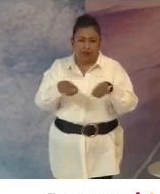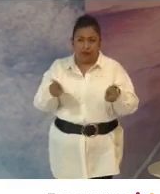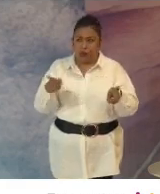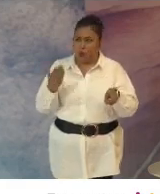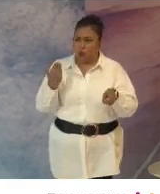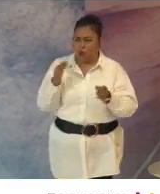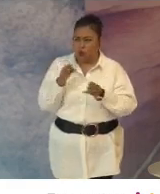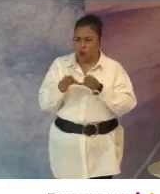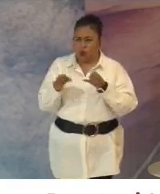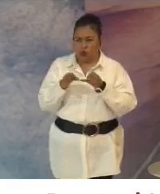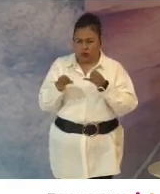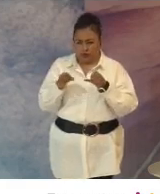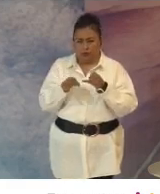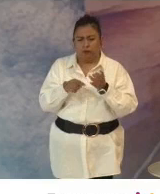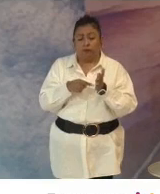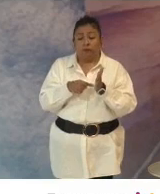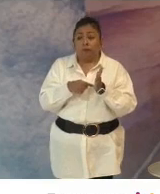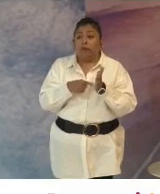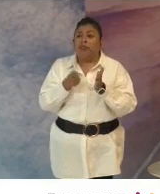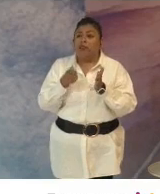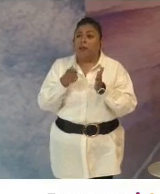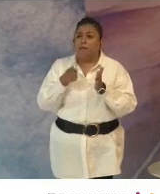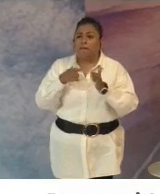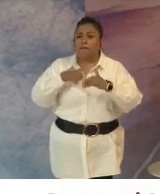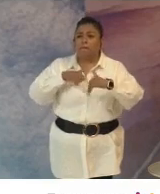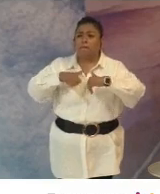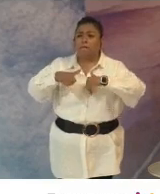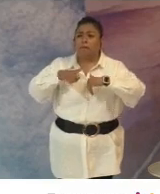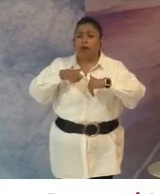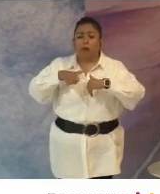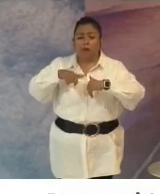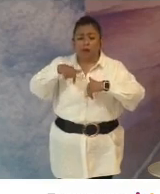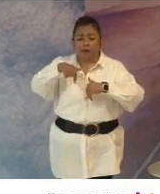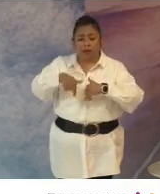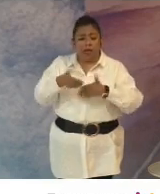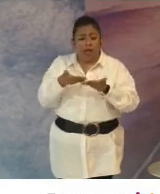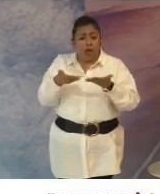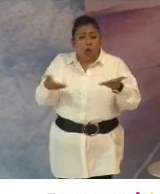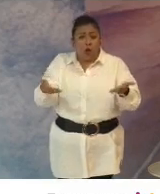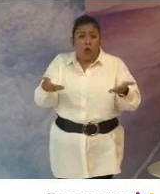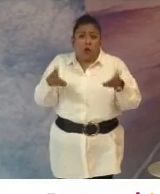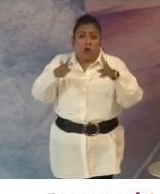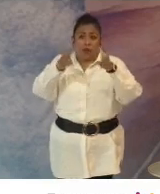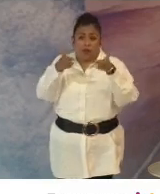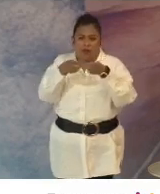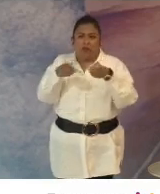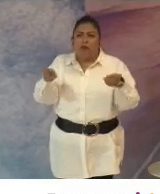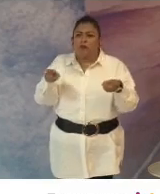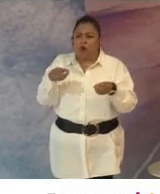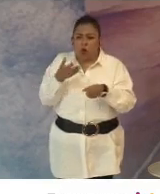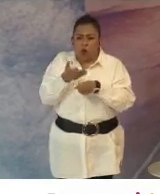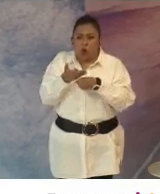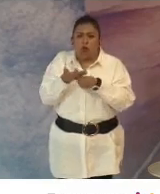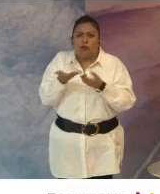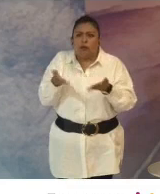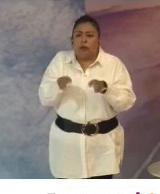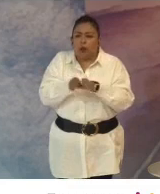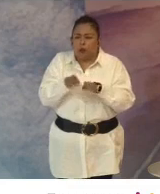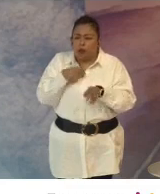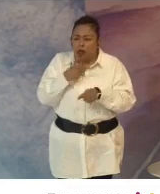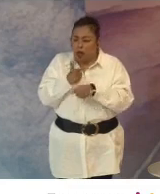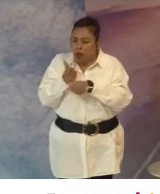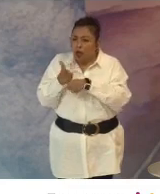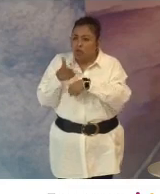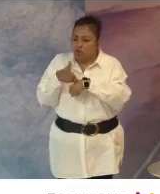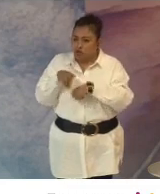más reciente. Es un mapa de dónde estamos en términos de desarrollo y encontré un par de